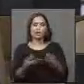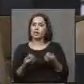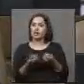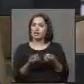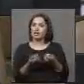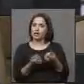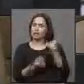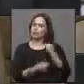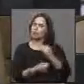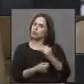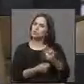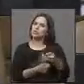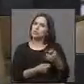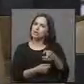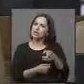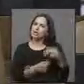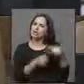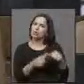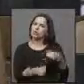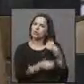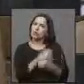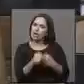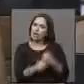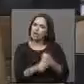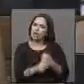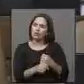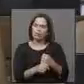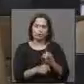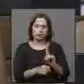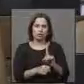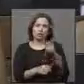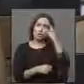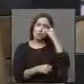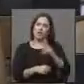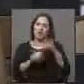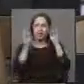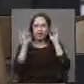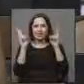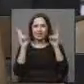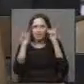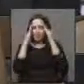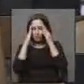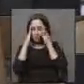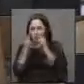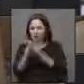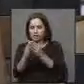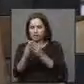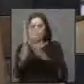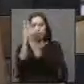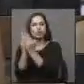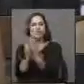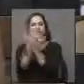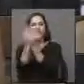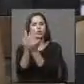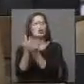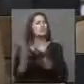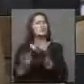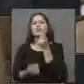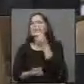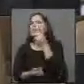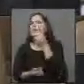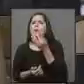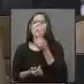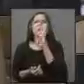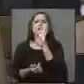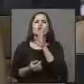se ha dicho durante todos estos años. El tema aquí es que debemos centrarnos en los alumnos y cuáles son sus mejores oportunidades para